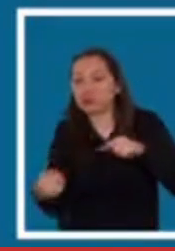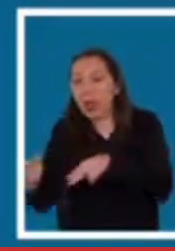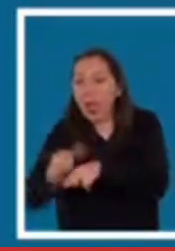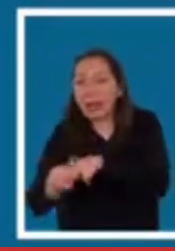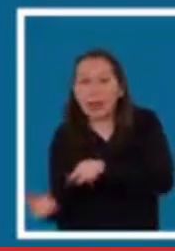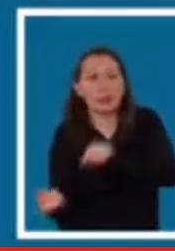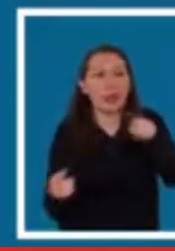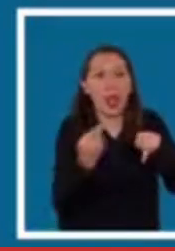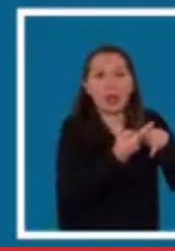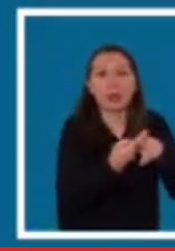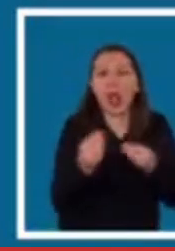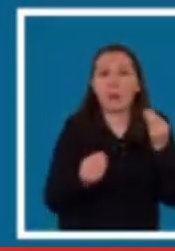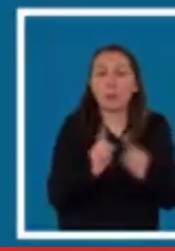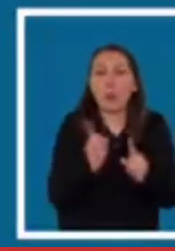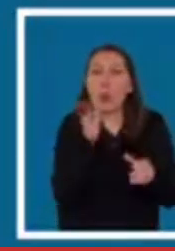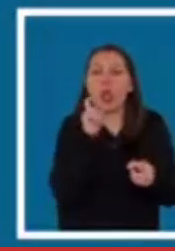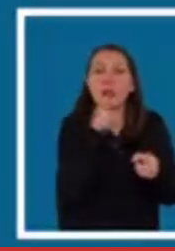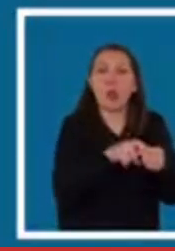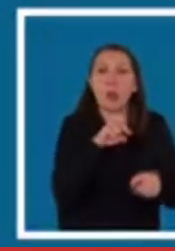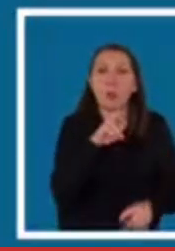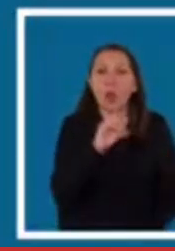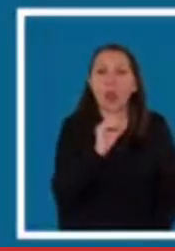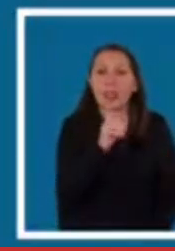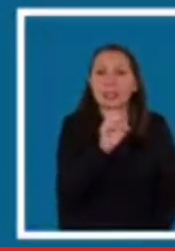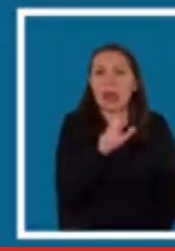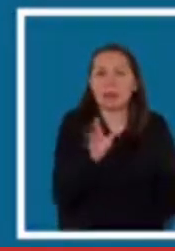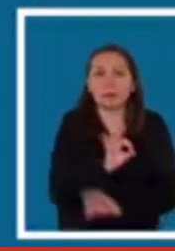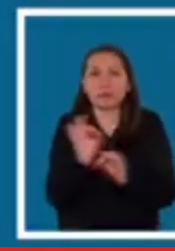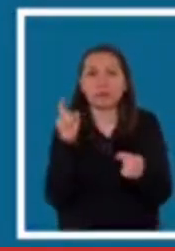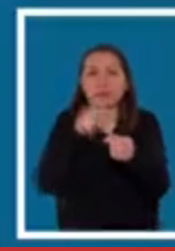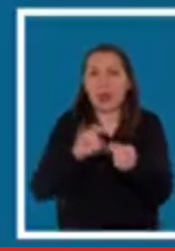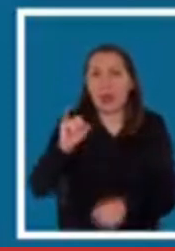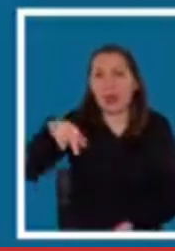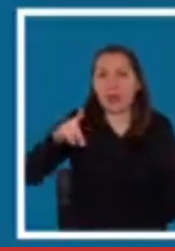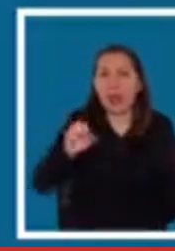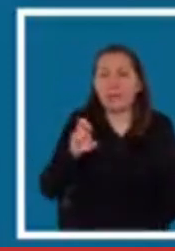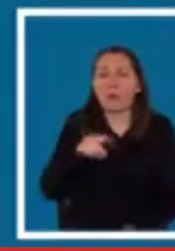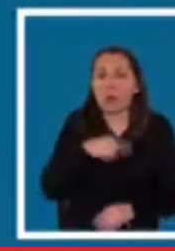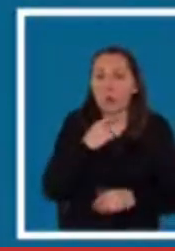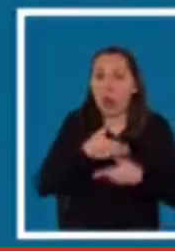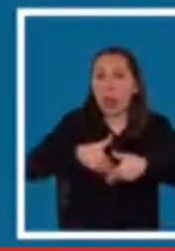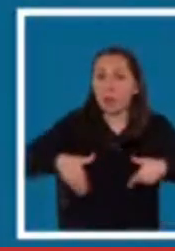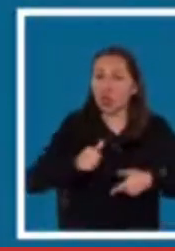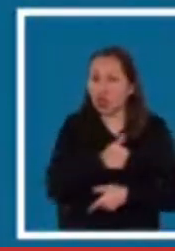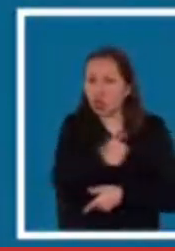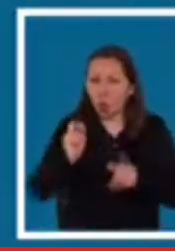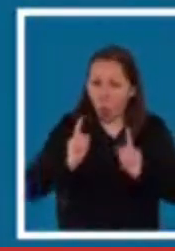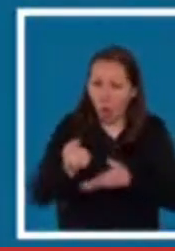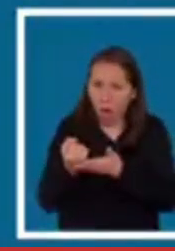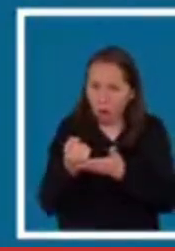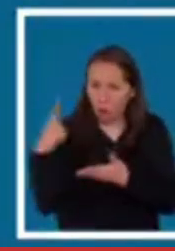qué pasa con los que no son prodesal ni de tampoco de indap cuáles son las limitaciones es universal para todos